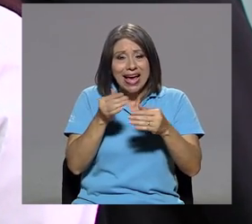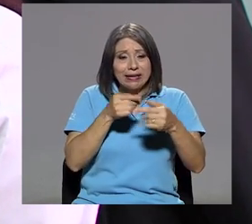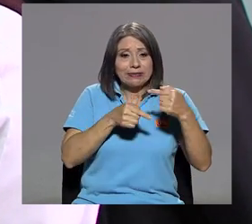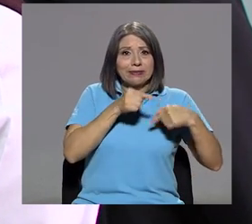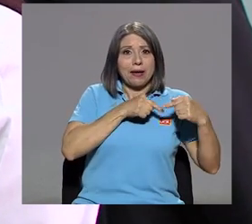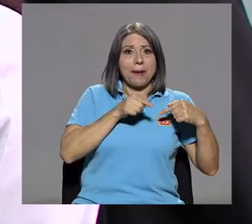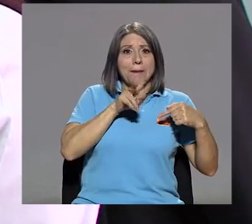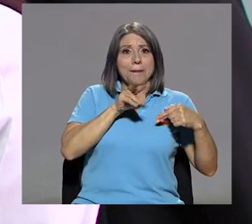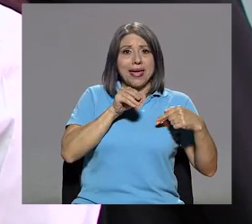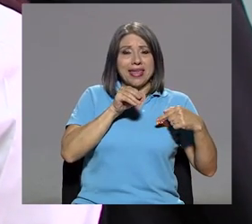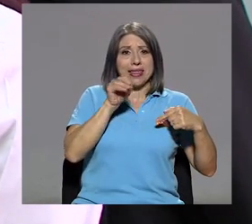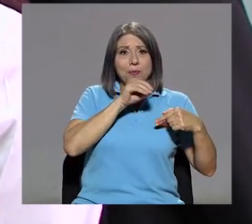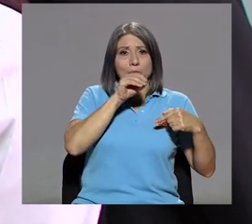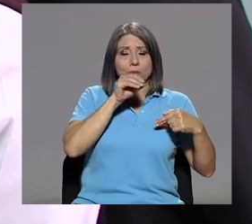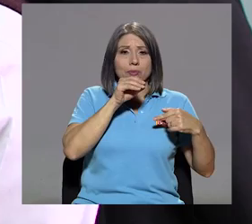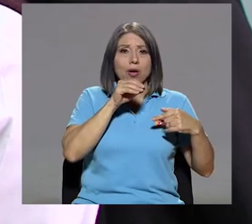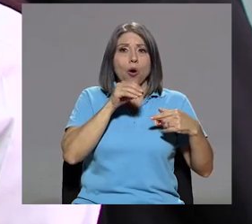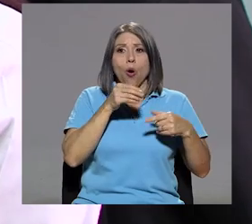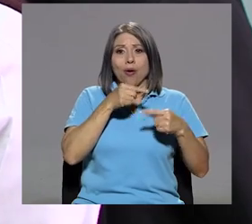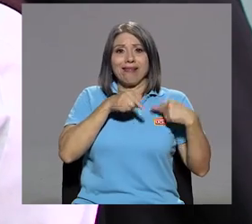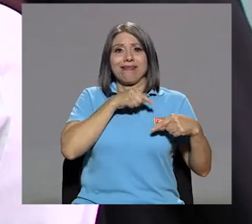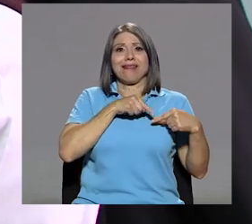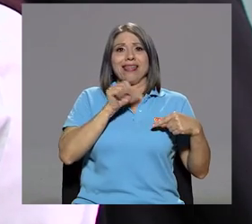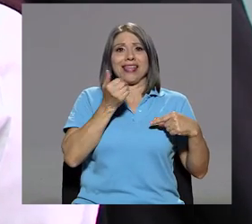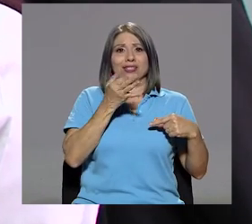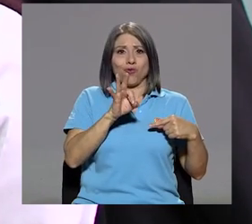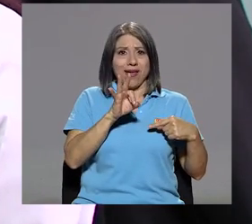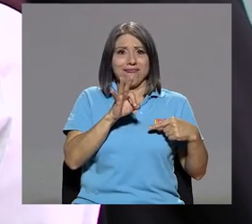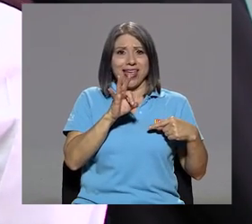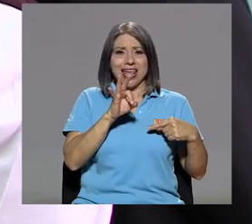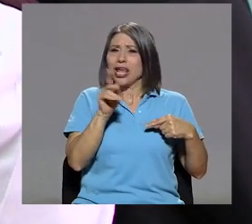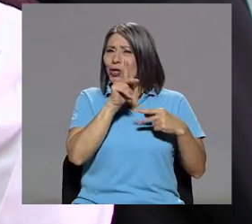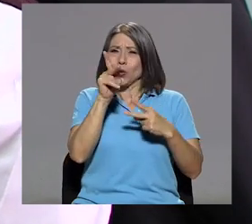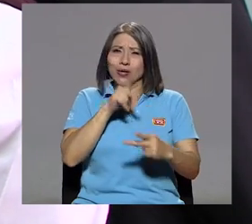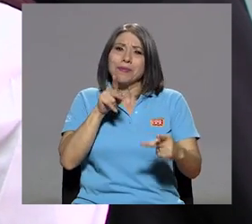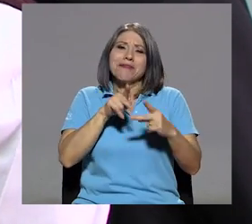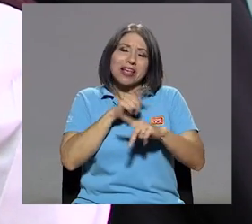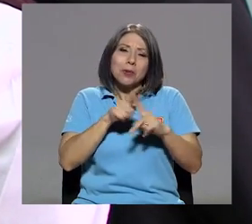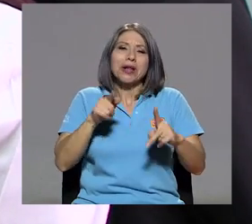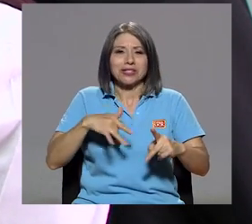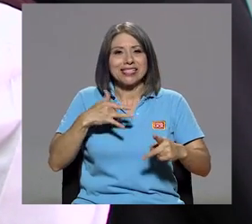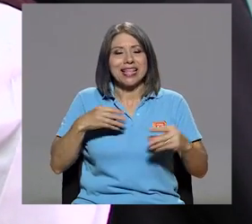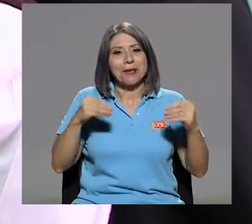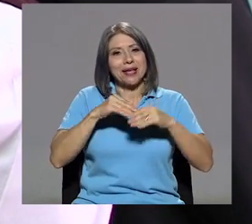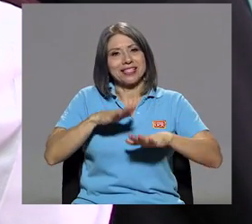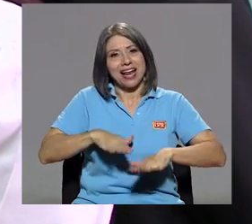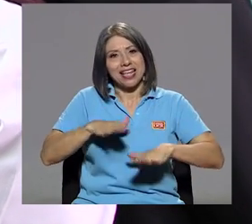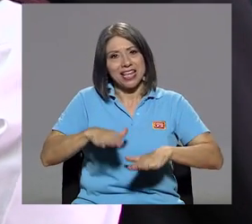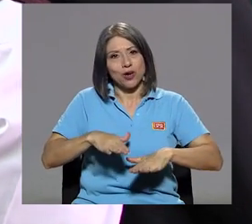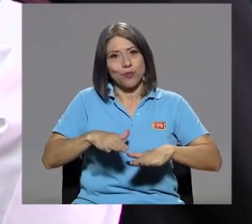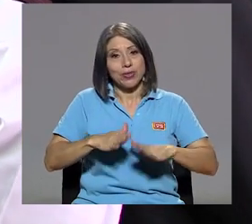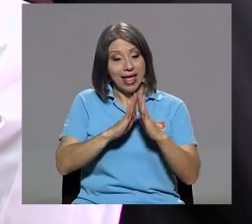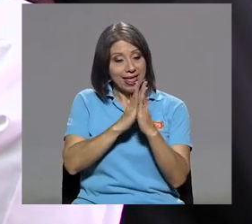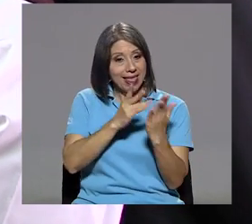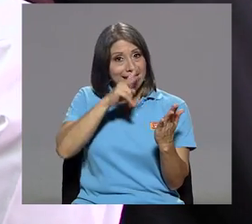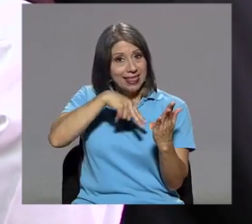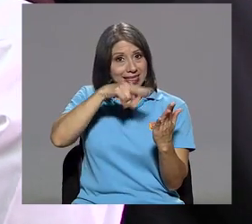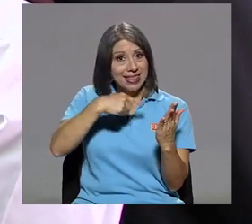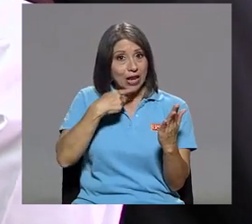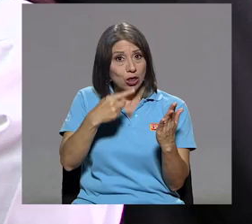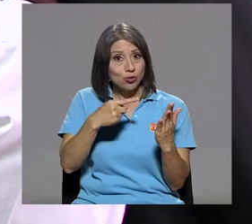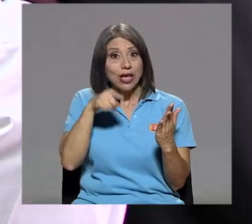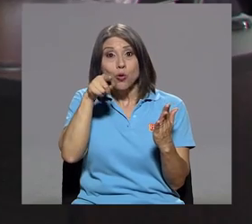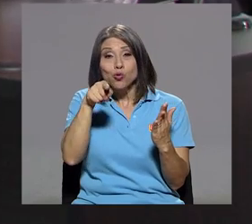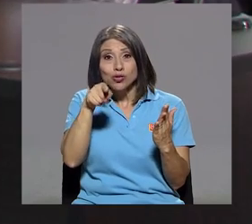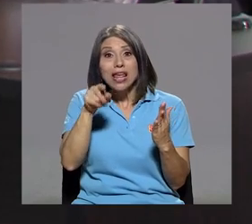19, que sin ser el rango perfecto, porque está cerca del límite superior, pues ya uno se siente más tranquilo. La literatura dice que si usted